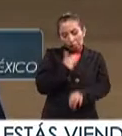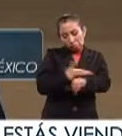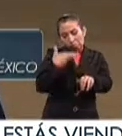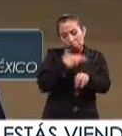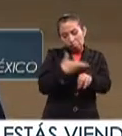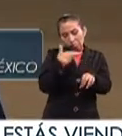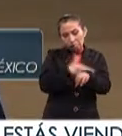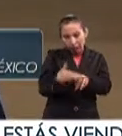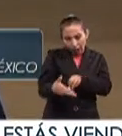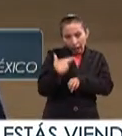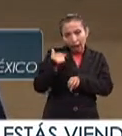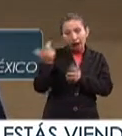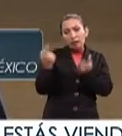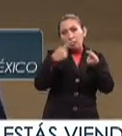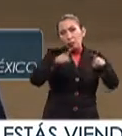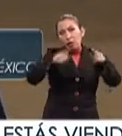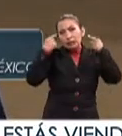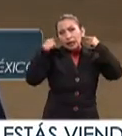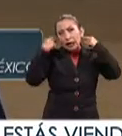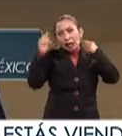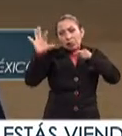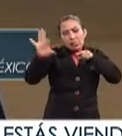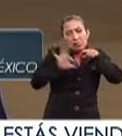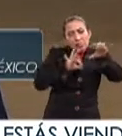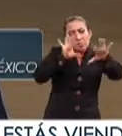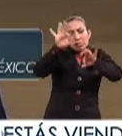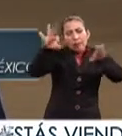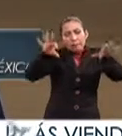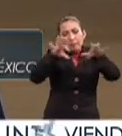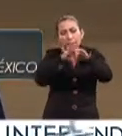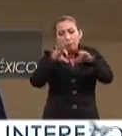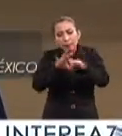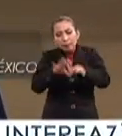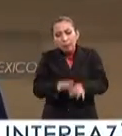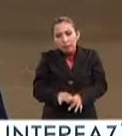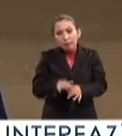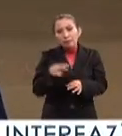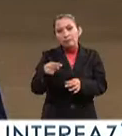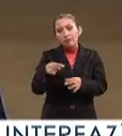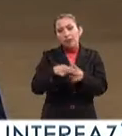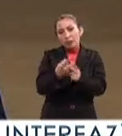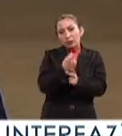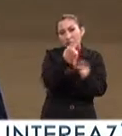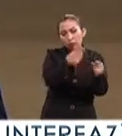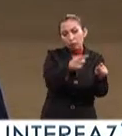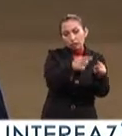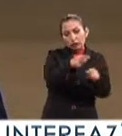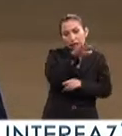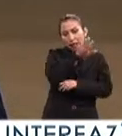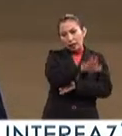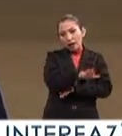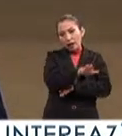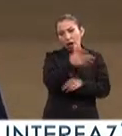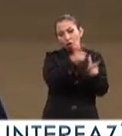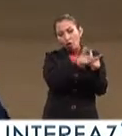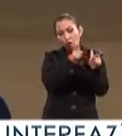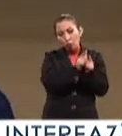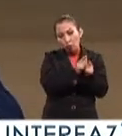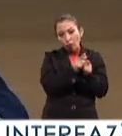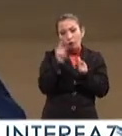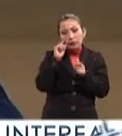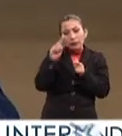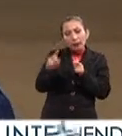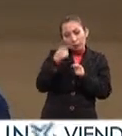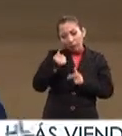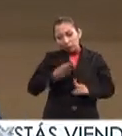arreglos sinfónicos expresamente a partir de la música de esta agrupación. Se buscó